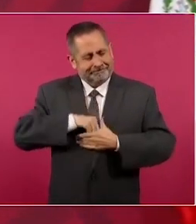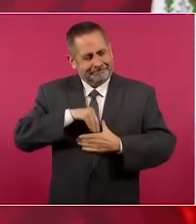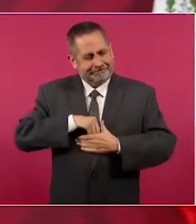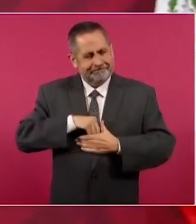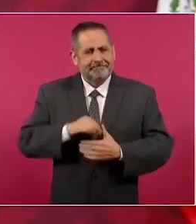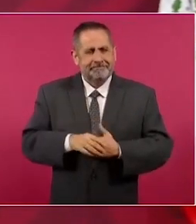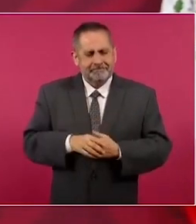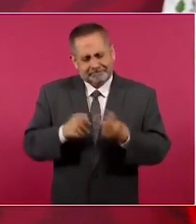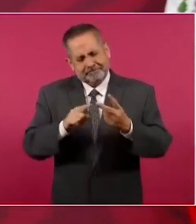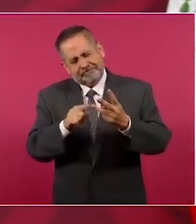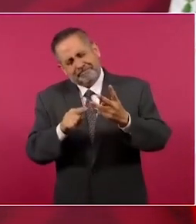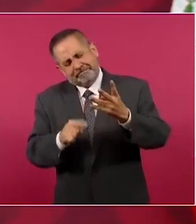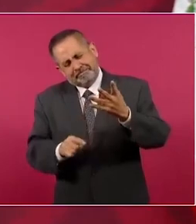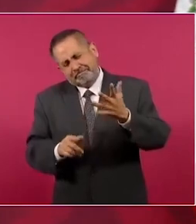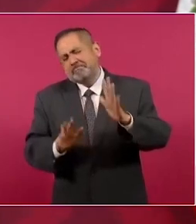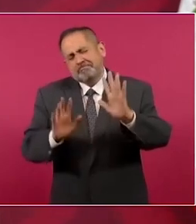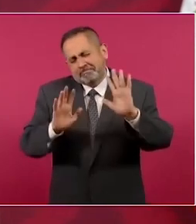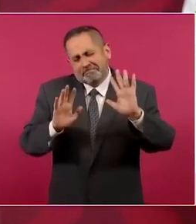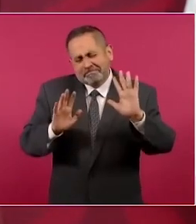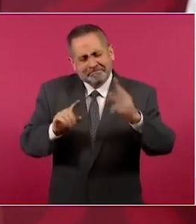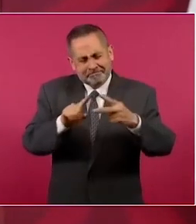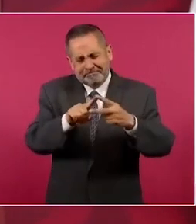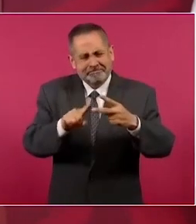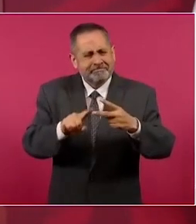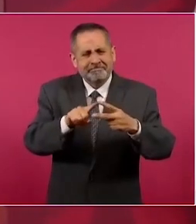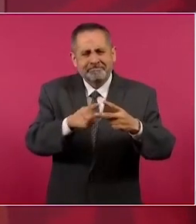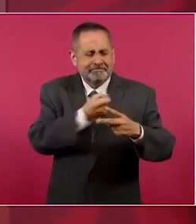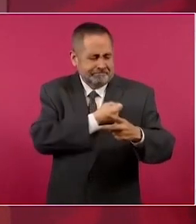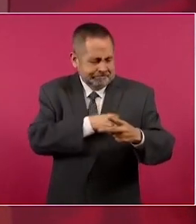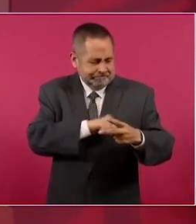Hay muchas otras cosas, ¿no?